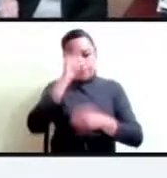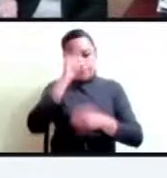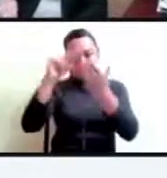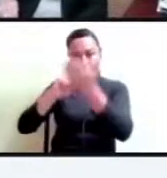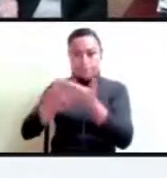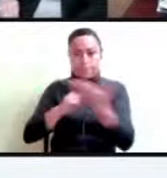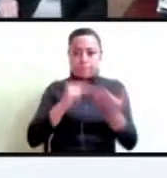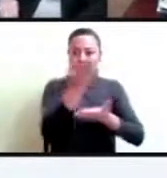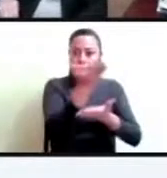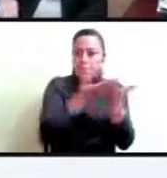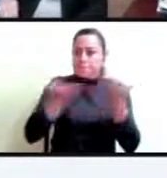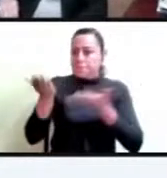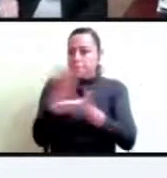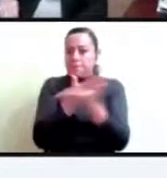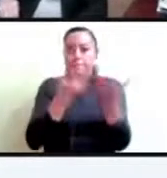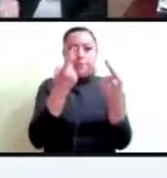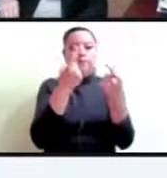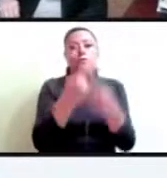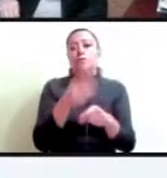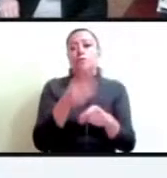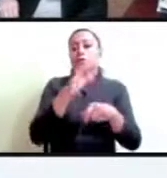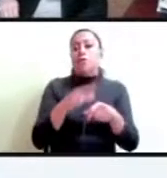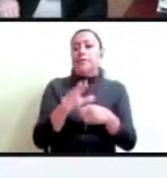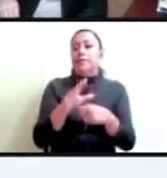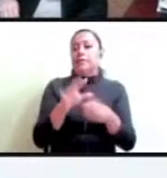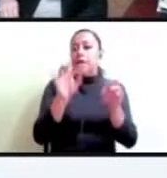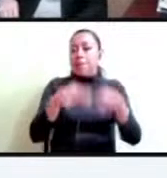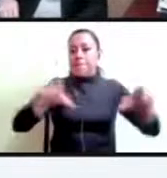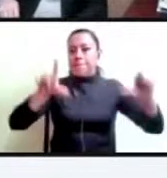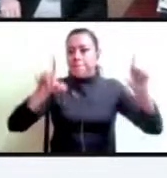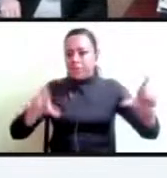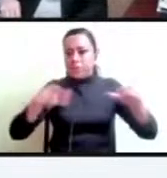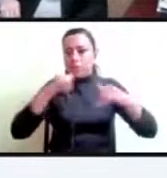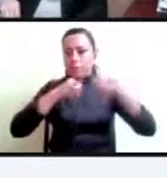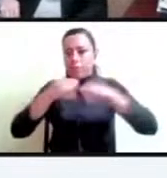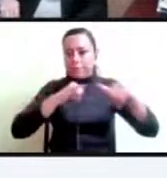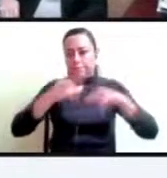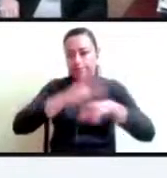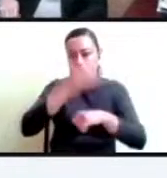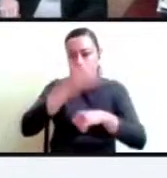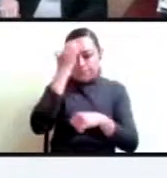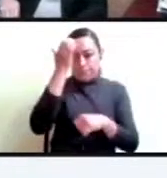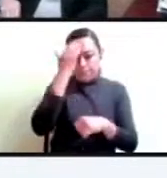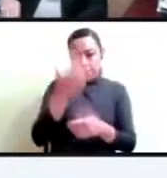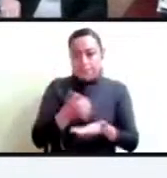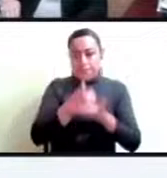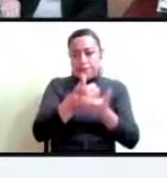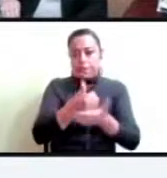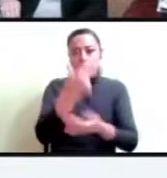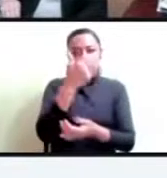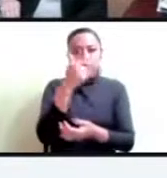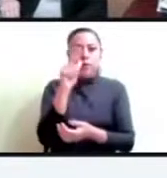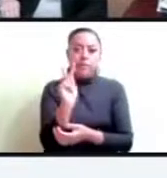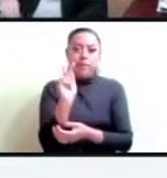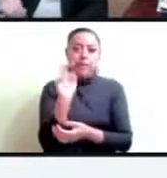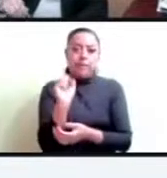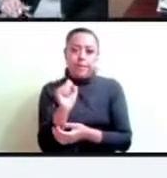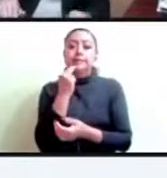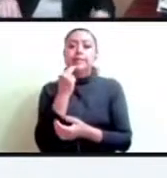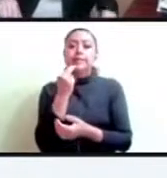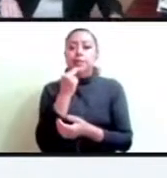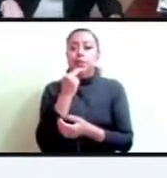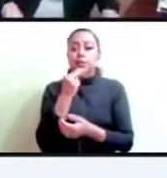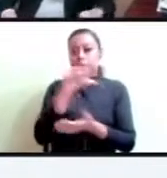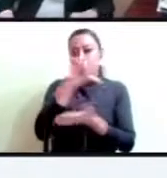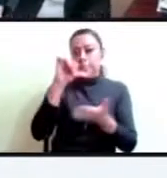principales plataformas de navegación de mapas asistidas por GPS utilizadas en la capital del país a fin de